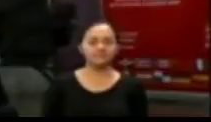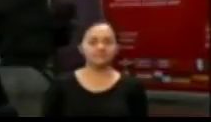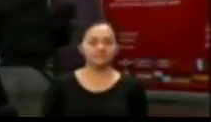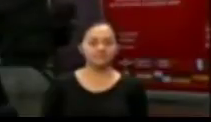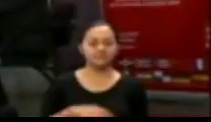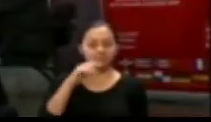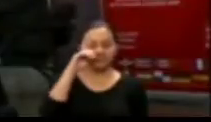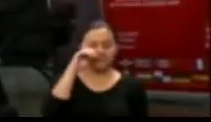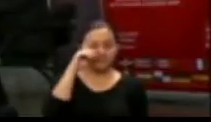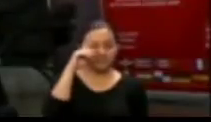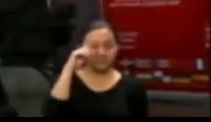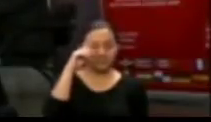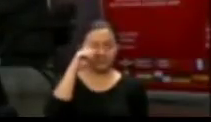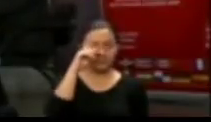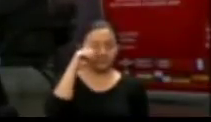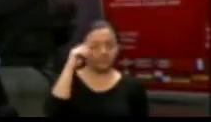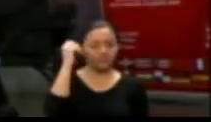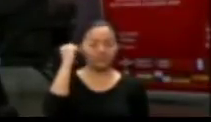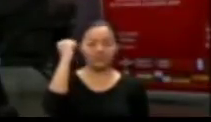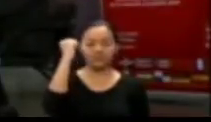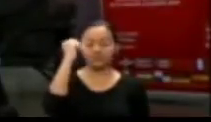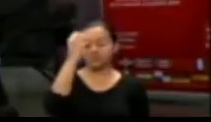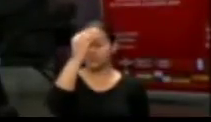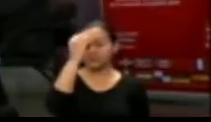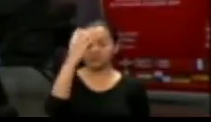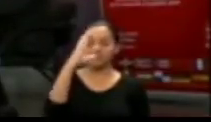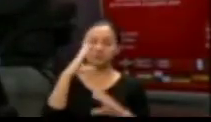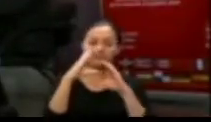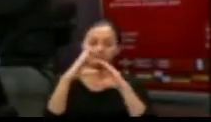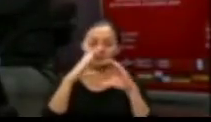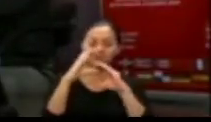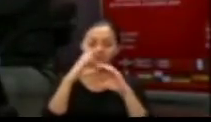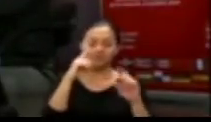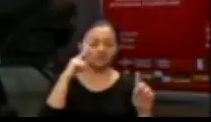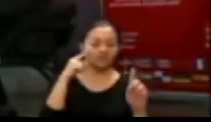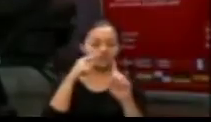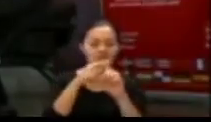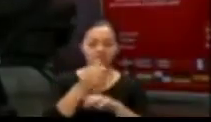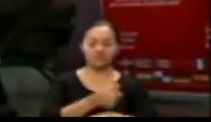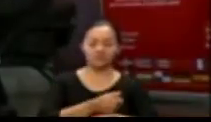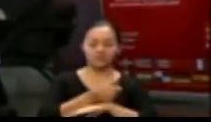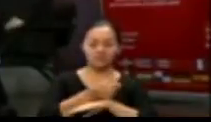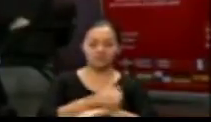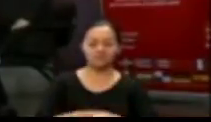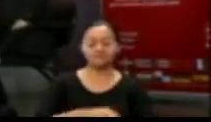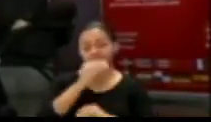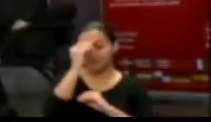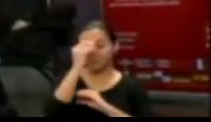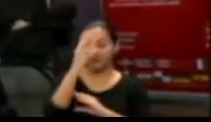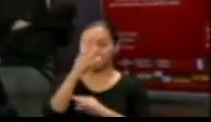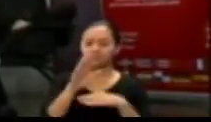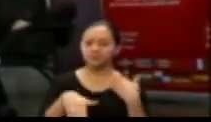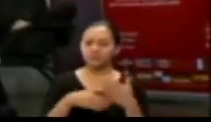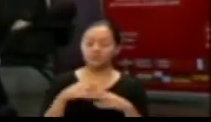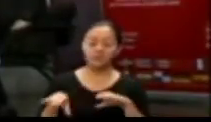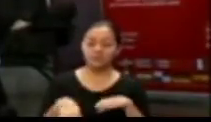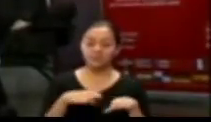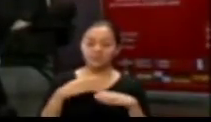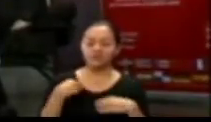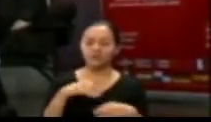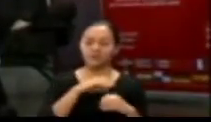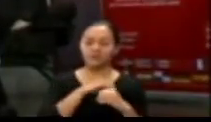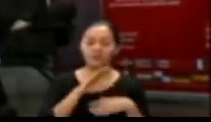Tienes el derecho de conocer la información directo de la fuente y de sus autoridades. La rendición de cuentas obliga a autoridades,